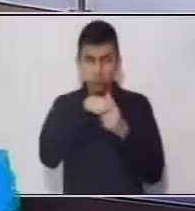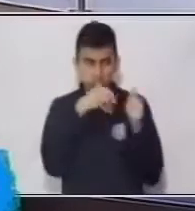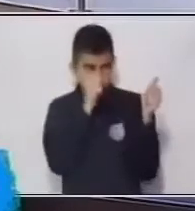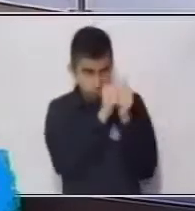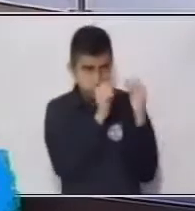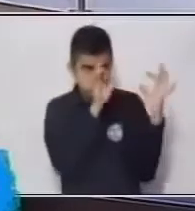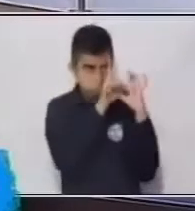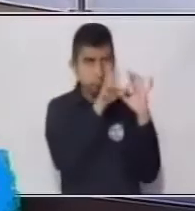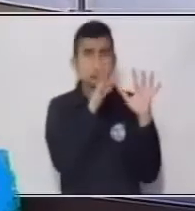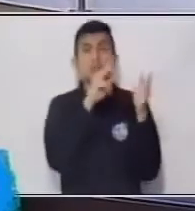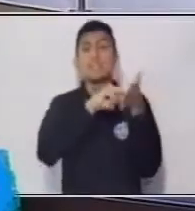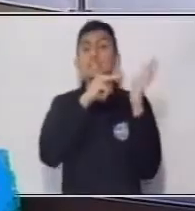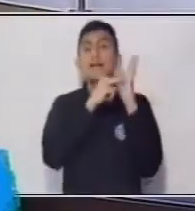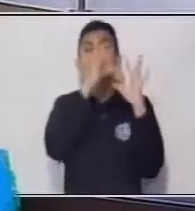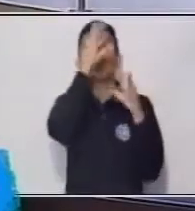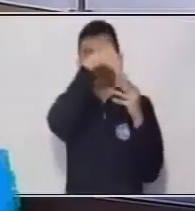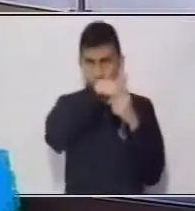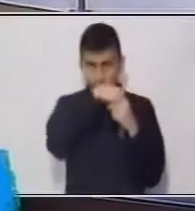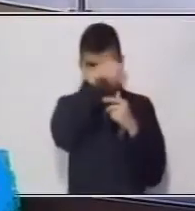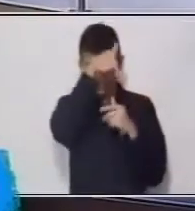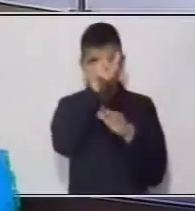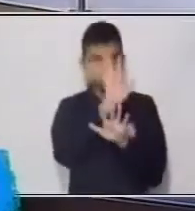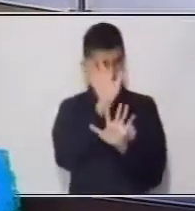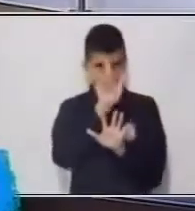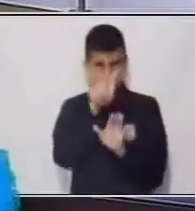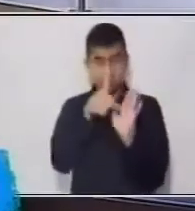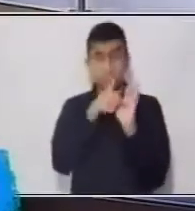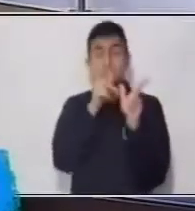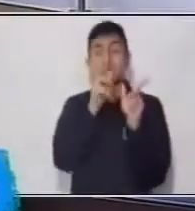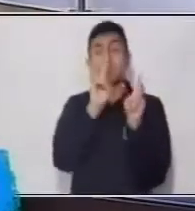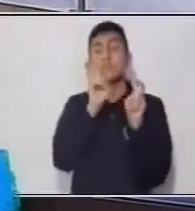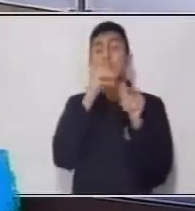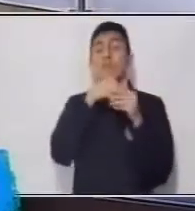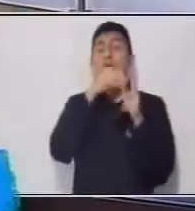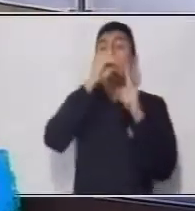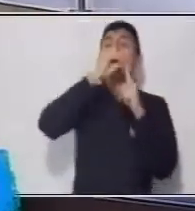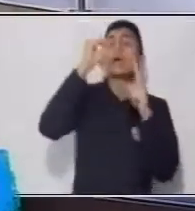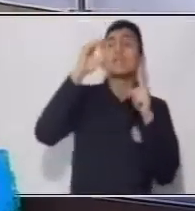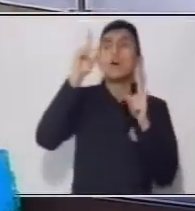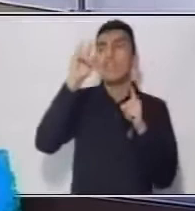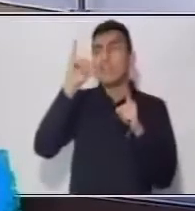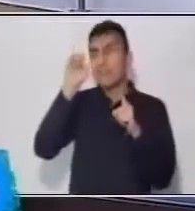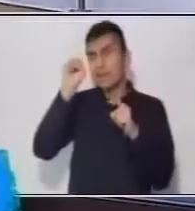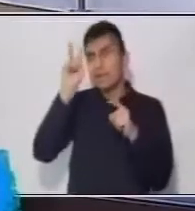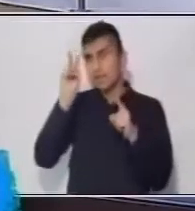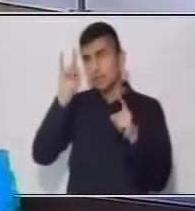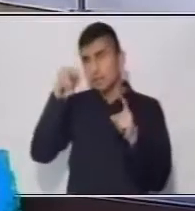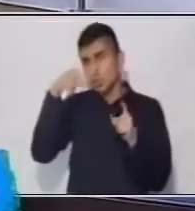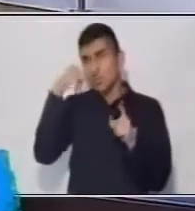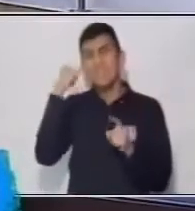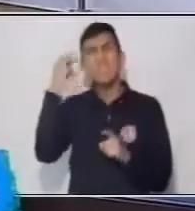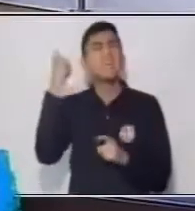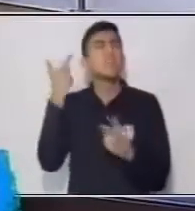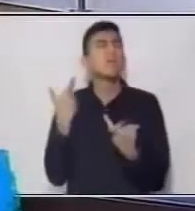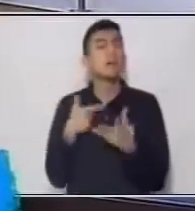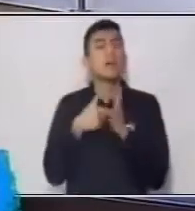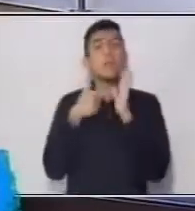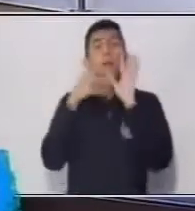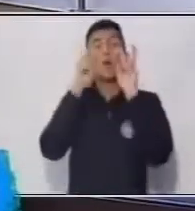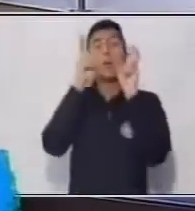suman significado. En este caso no. Las oraciones coordinadas disyuntivas presentan